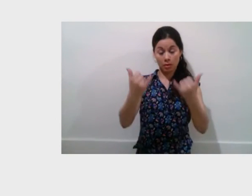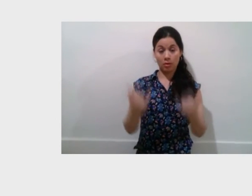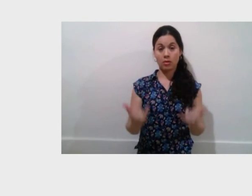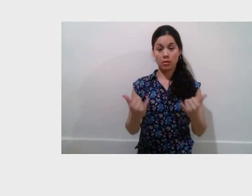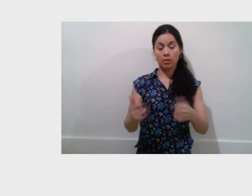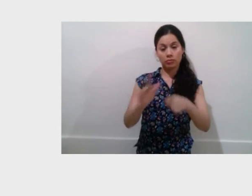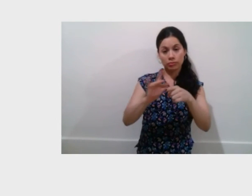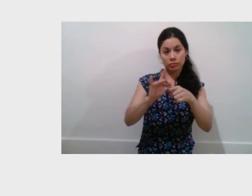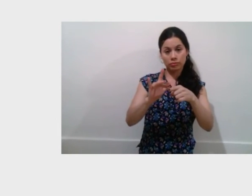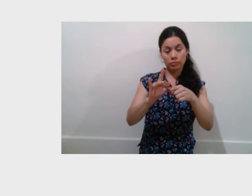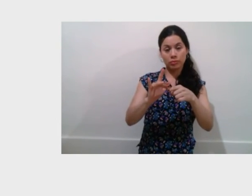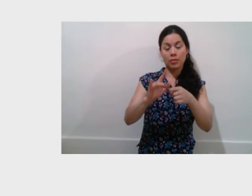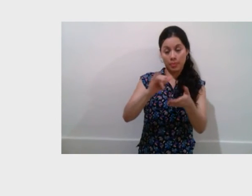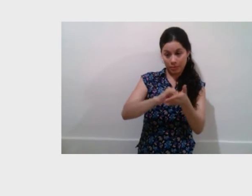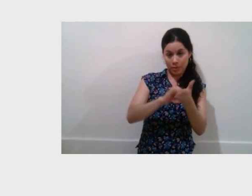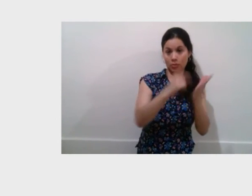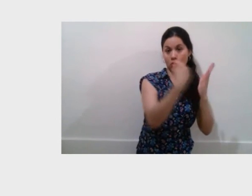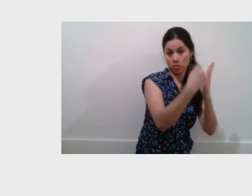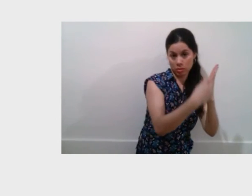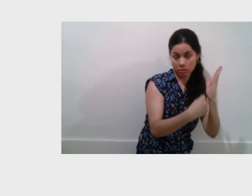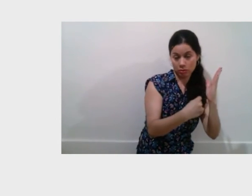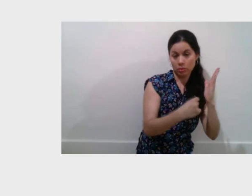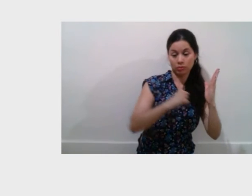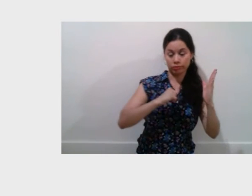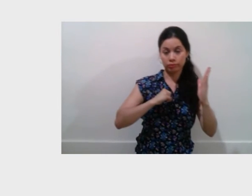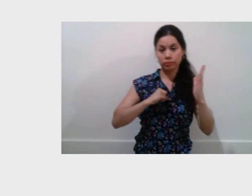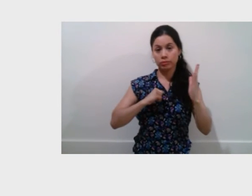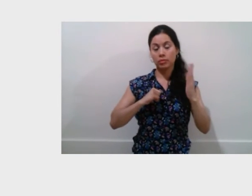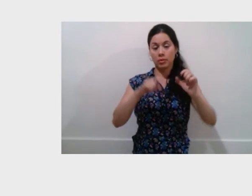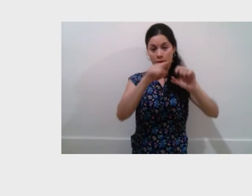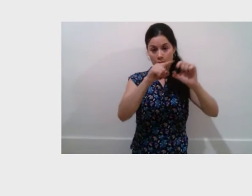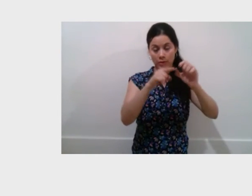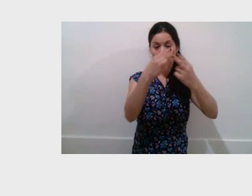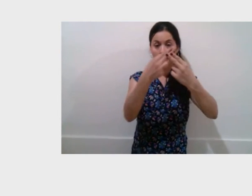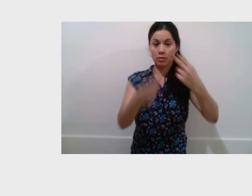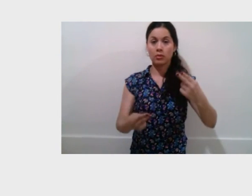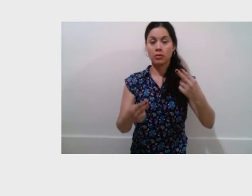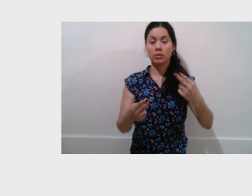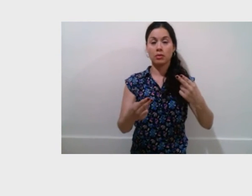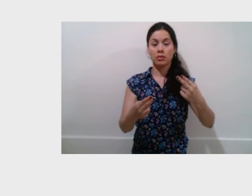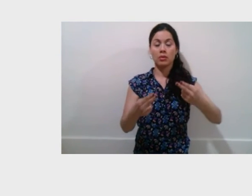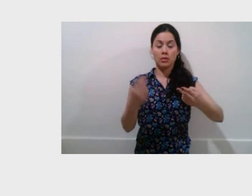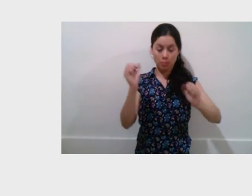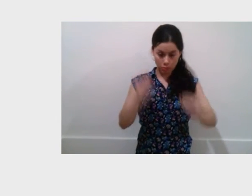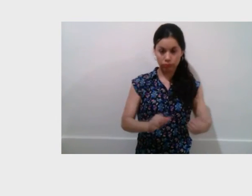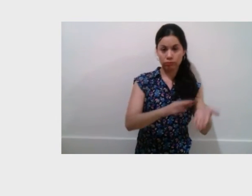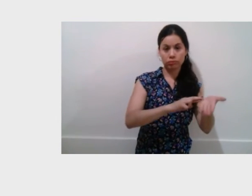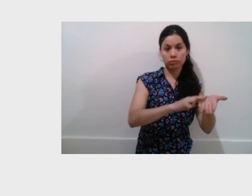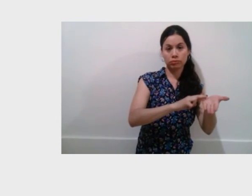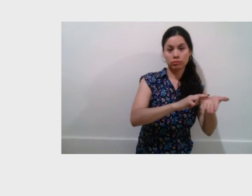Ahora, aplicando los datos que tenemos en la ecuación diferencial ya